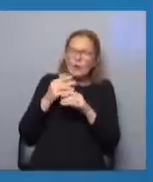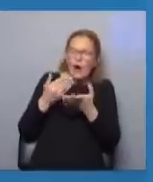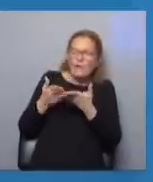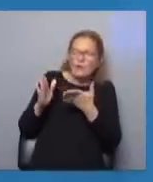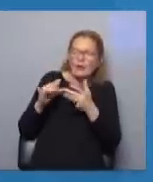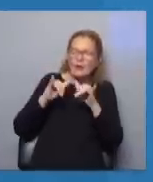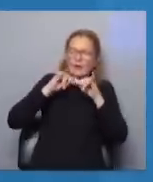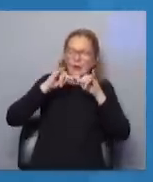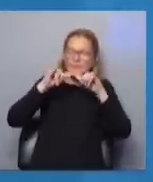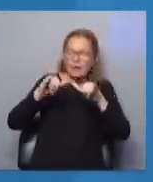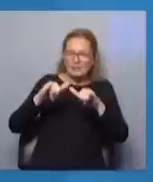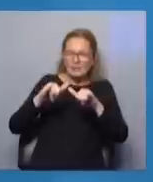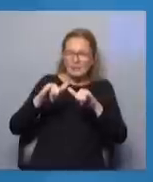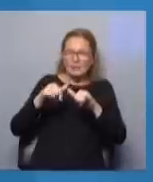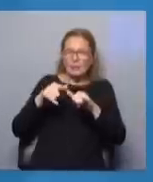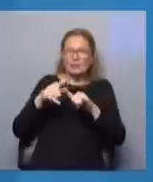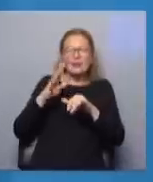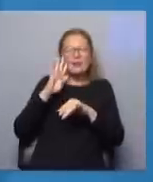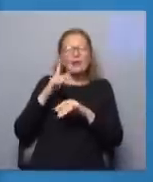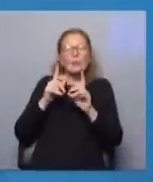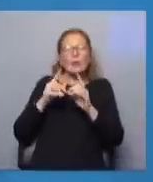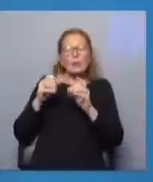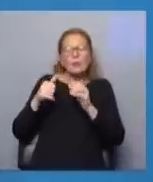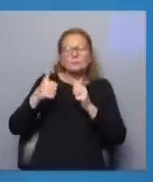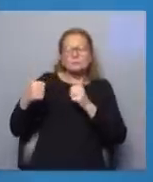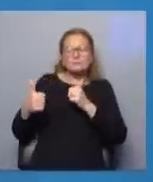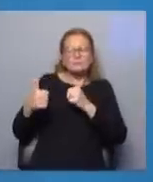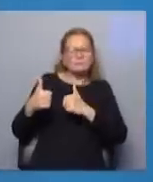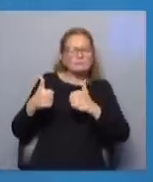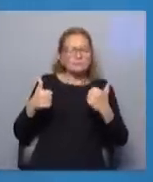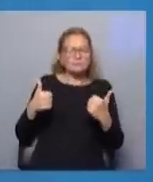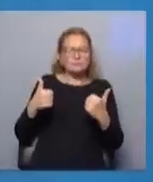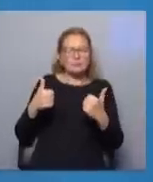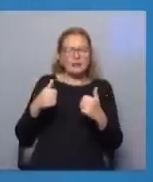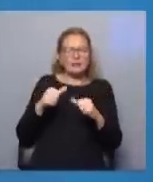yo creo que tiene que ver también con cierta polarización que se generó